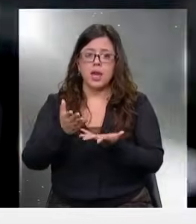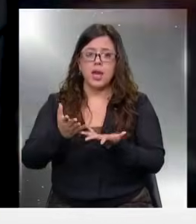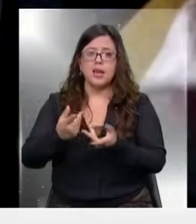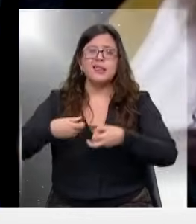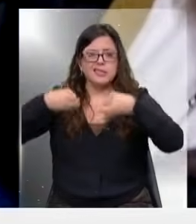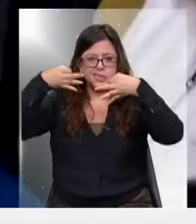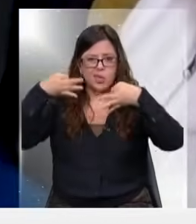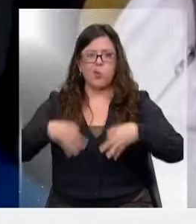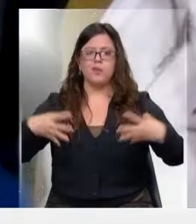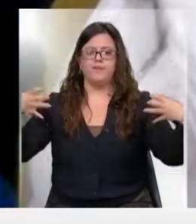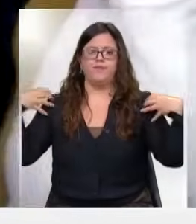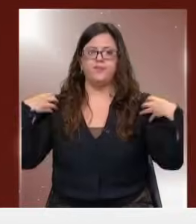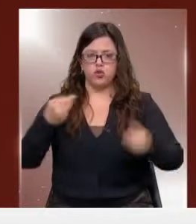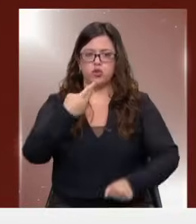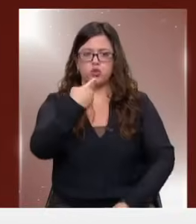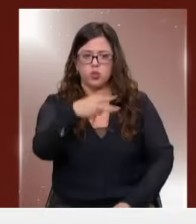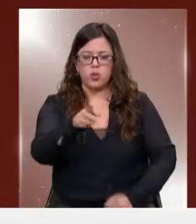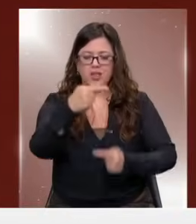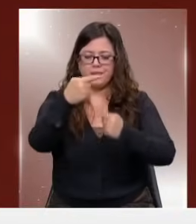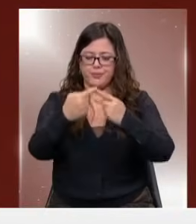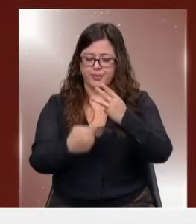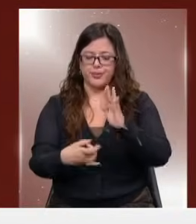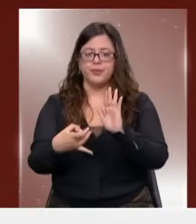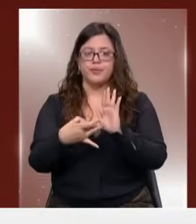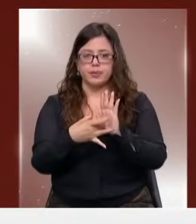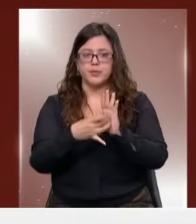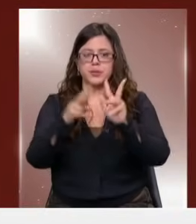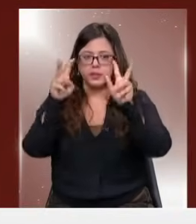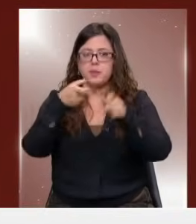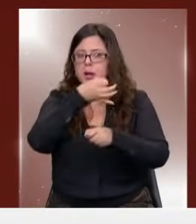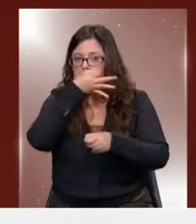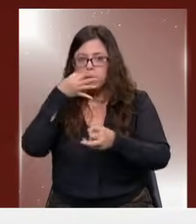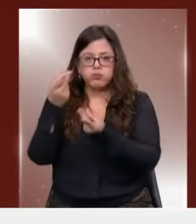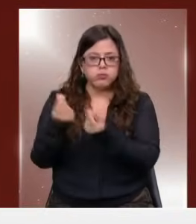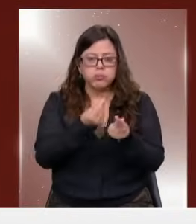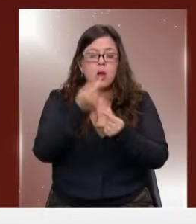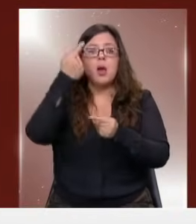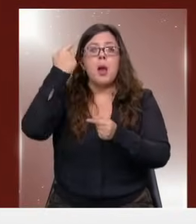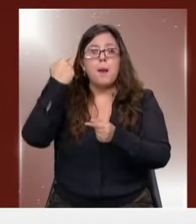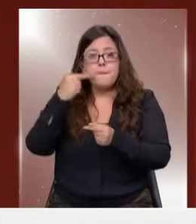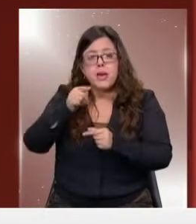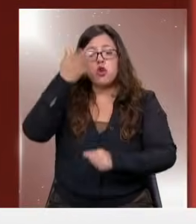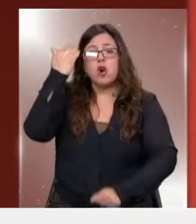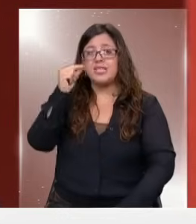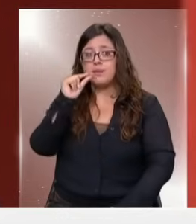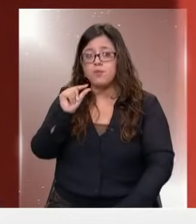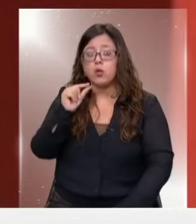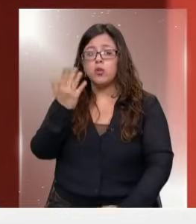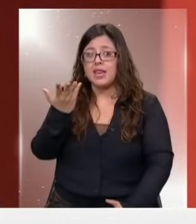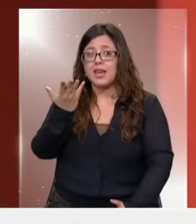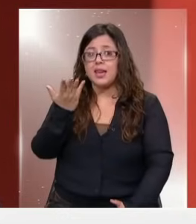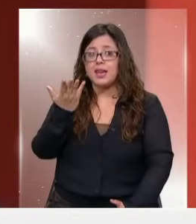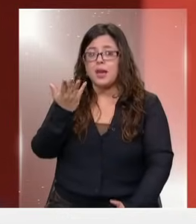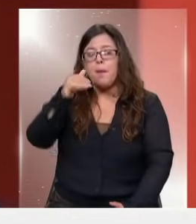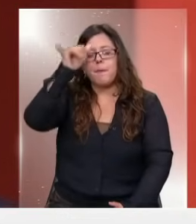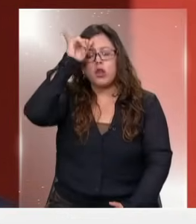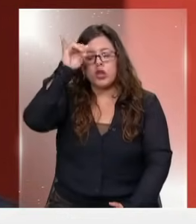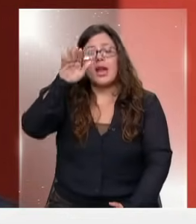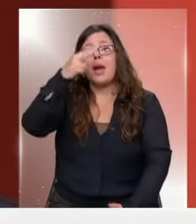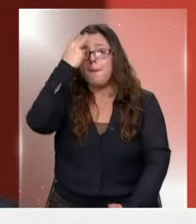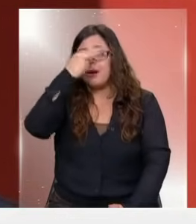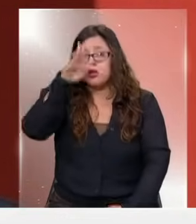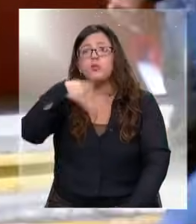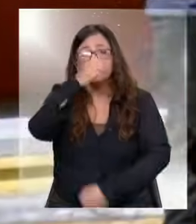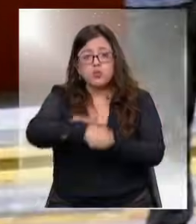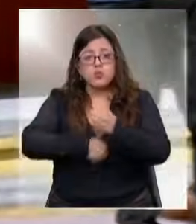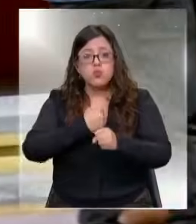convencimiento de su responsabilidad en varios delitos de corrupción. Sin embargo, recién en marzo del próximo año, la